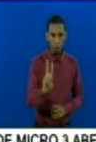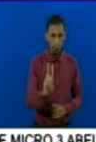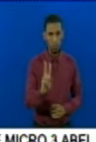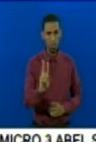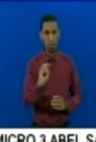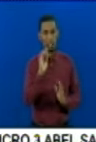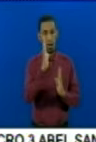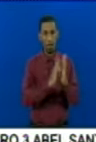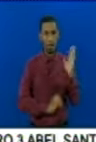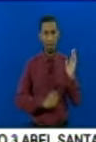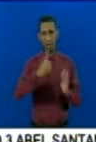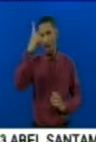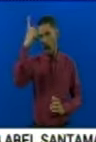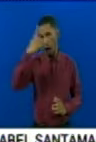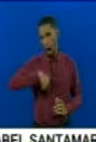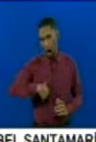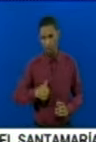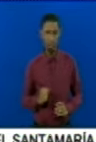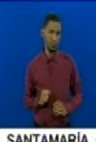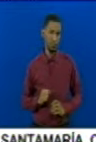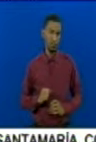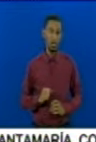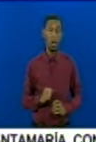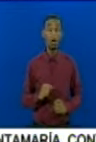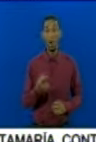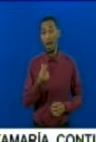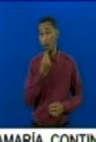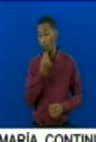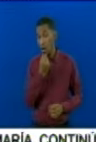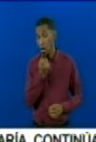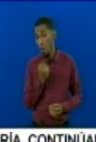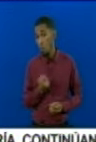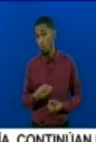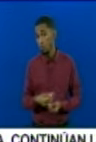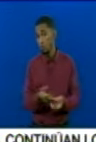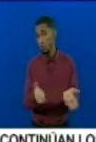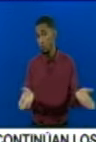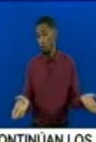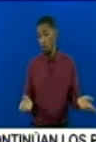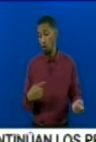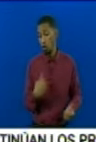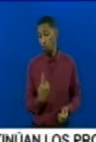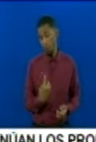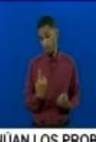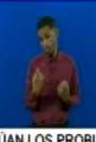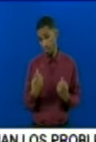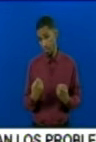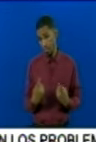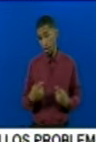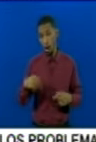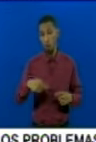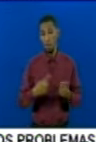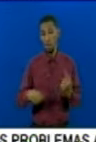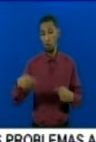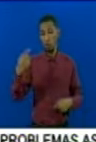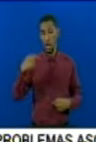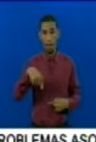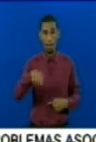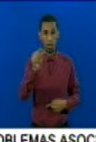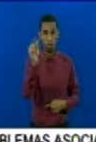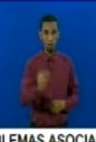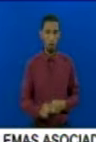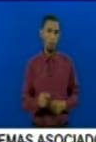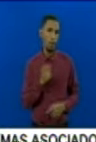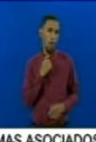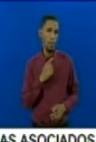abril, que corresponde con los grupos etarios, ya él lo dijo. Pero sí quedaríamos presa porque los televidentes pueden decir, pero si están a 7 libras